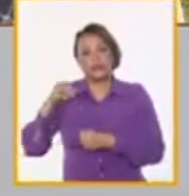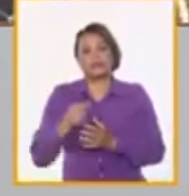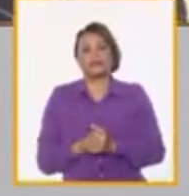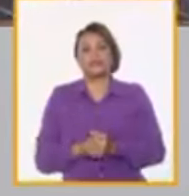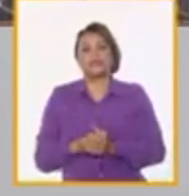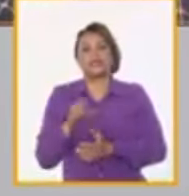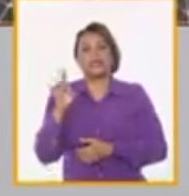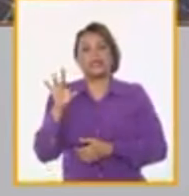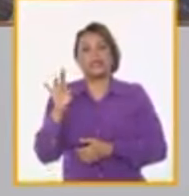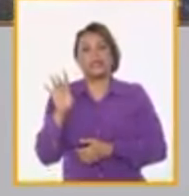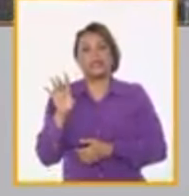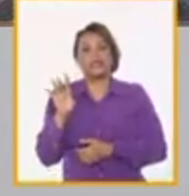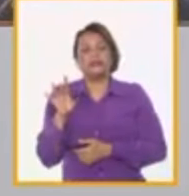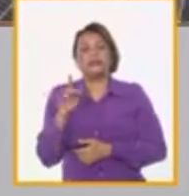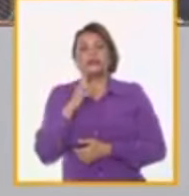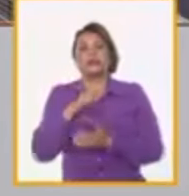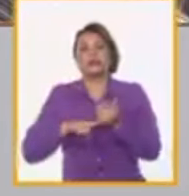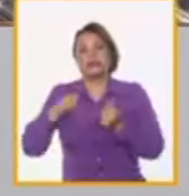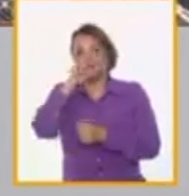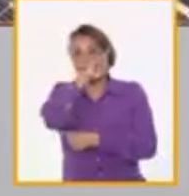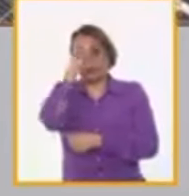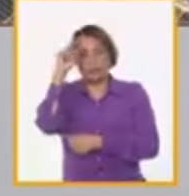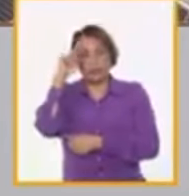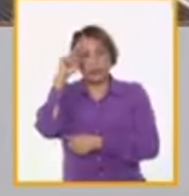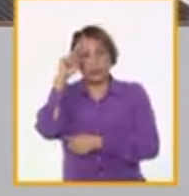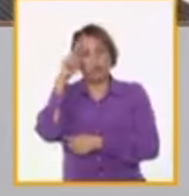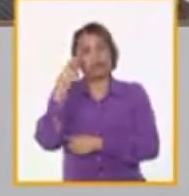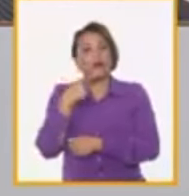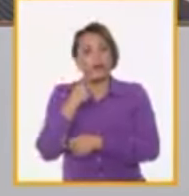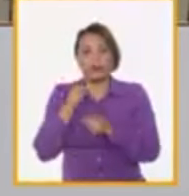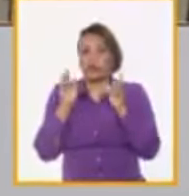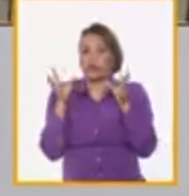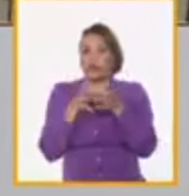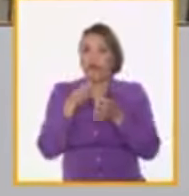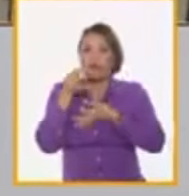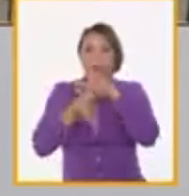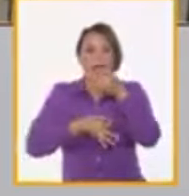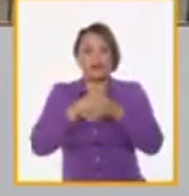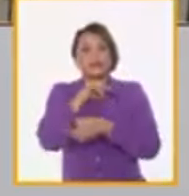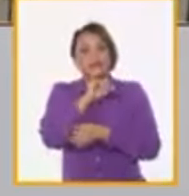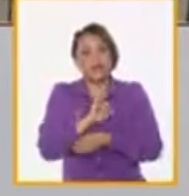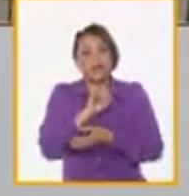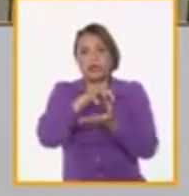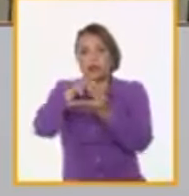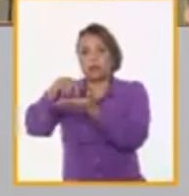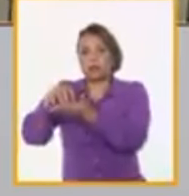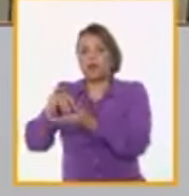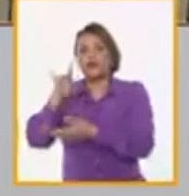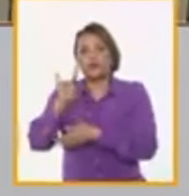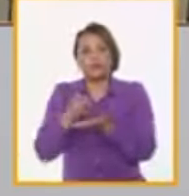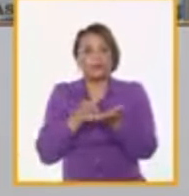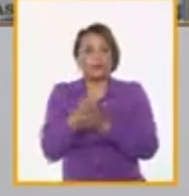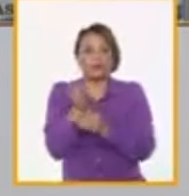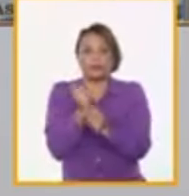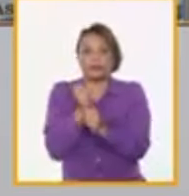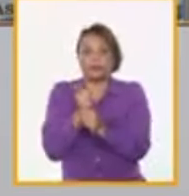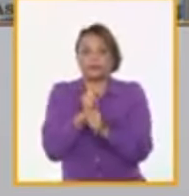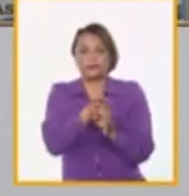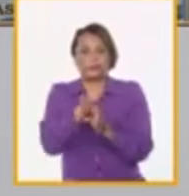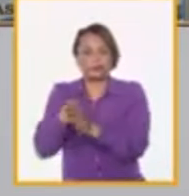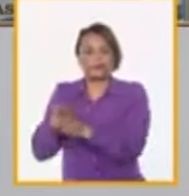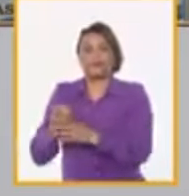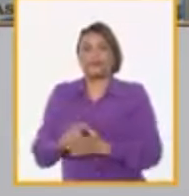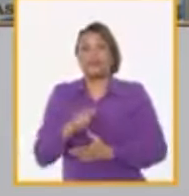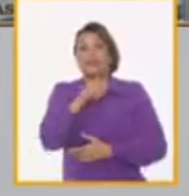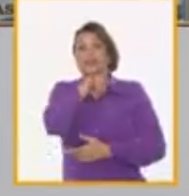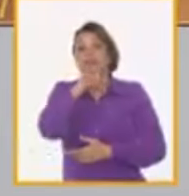15 equipos en Santi Espíritu, que lo acabamos de discutir, y se está haciendo un gran esfuerzo, hay 6 que están colocadas y 9 que están trabajando,